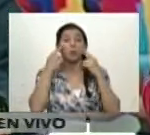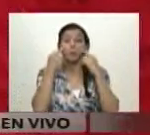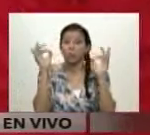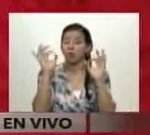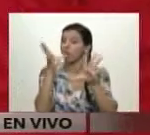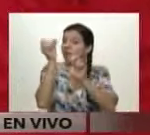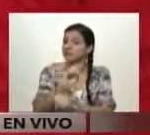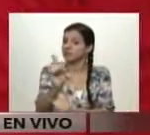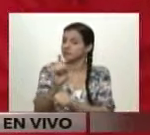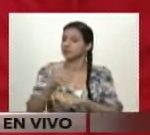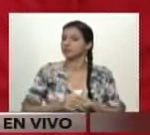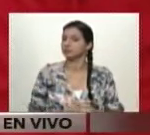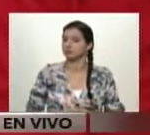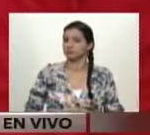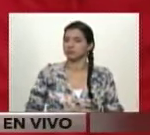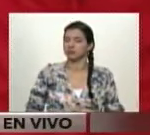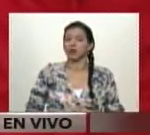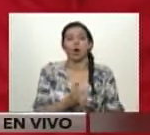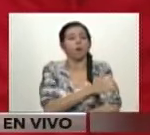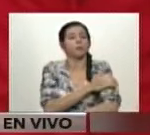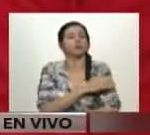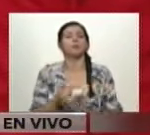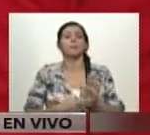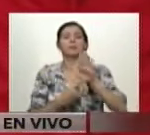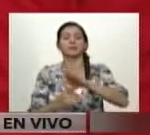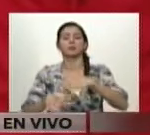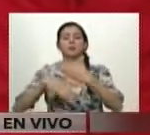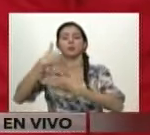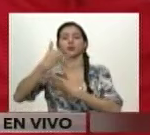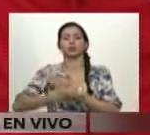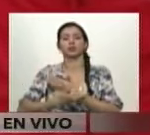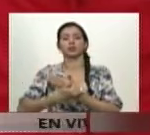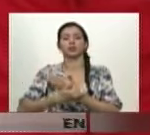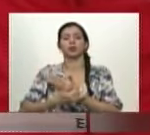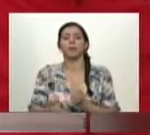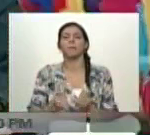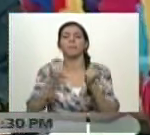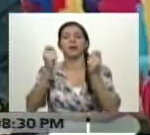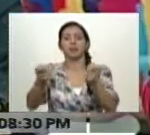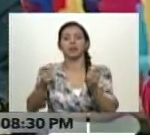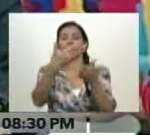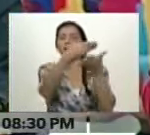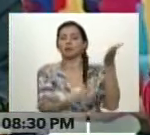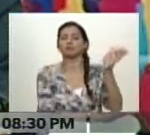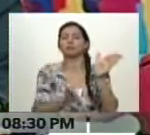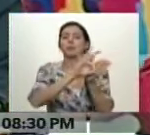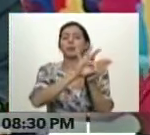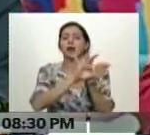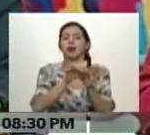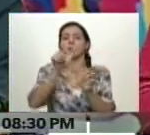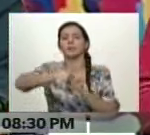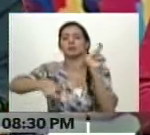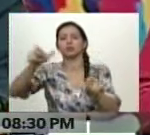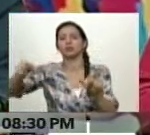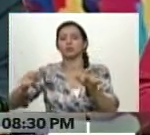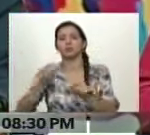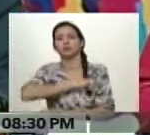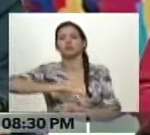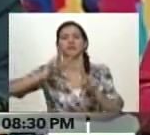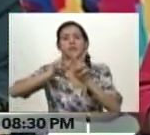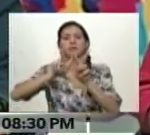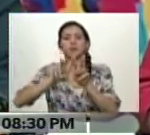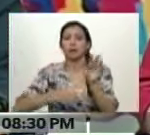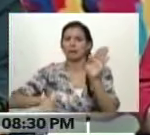Oposición presenta proyecto para darle propiedad de las viviendas a la gente. Y lo repiten mil